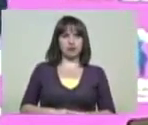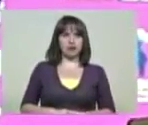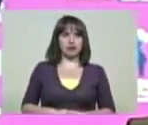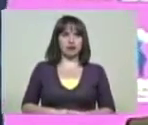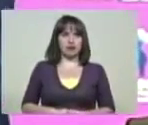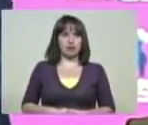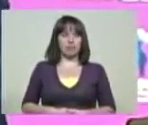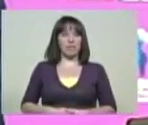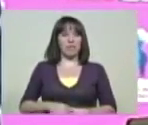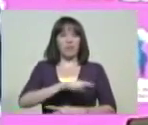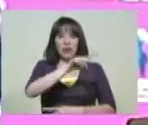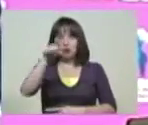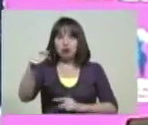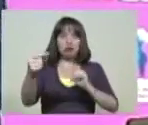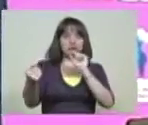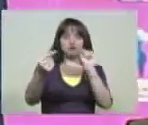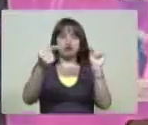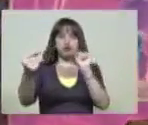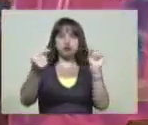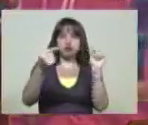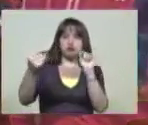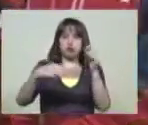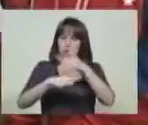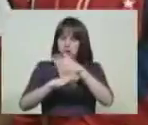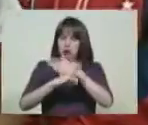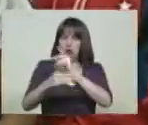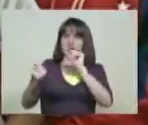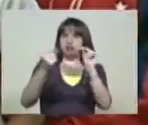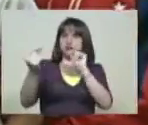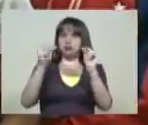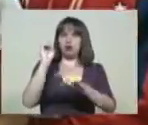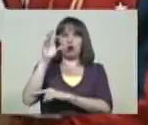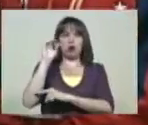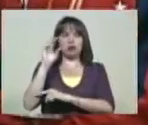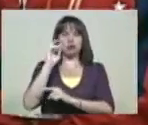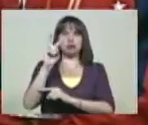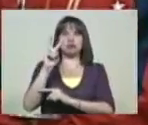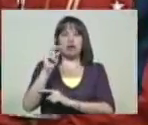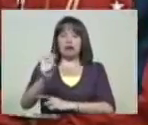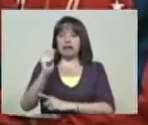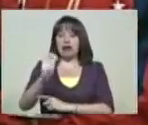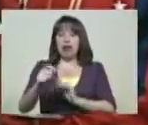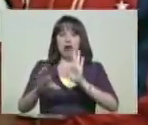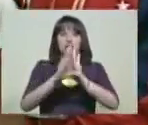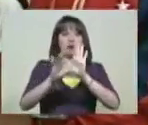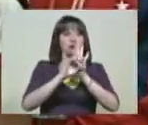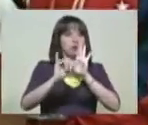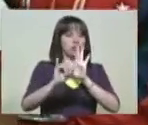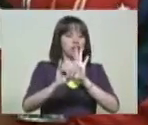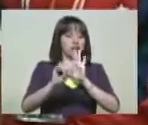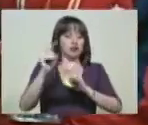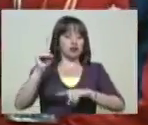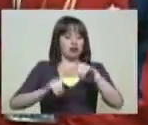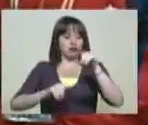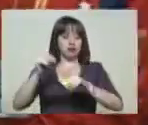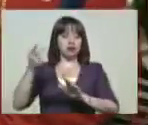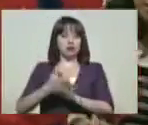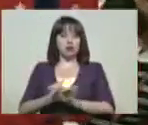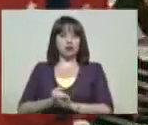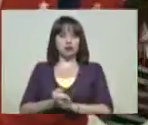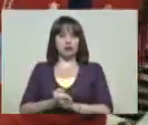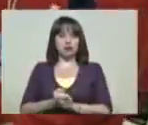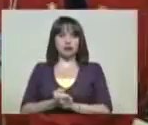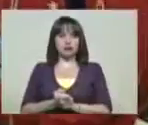pues van a seguir deliberando ahora están las tareas de la constituyente los tres niveles